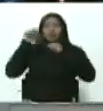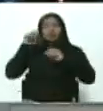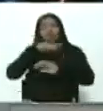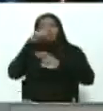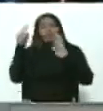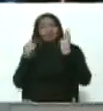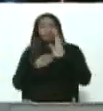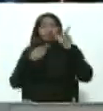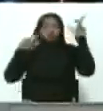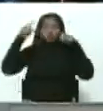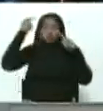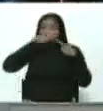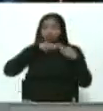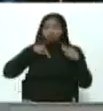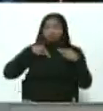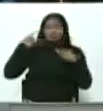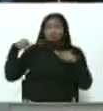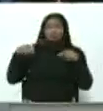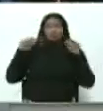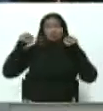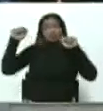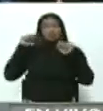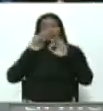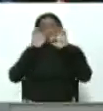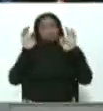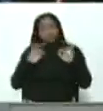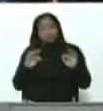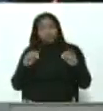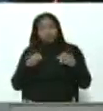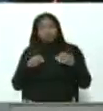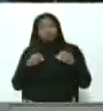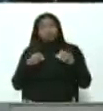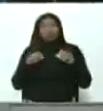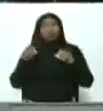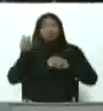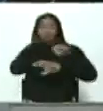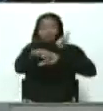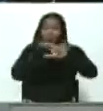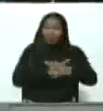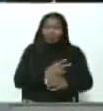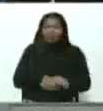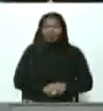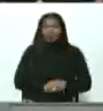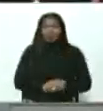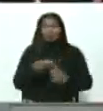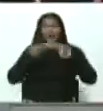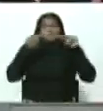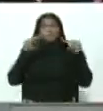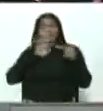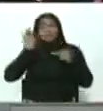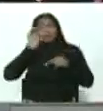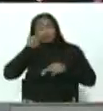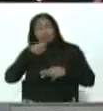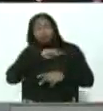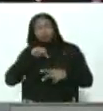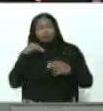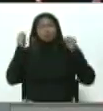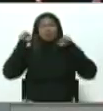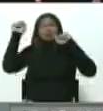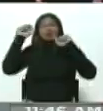Por Chávez nosotros debemos ganar de manera aplastante. Por la paz del país debemos